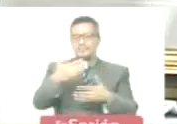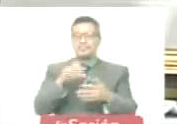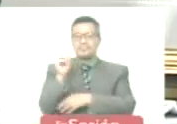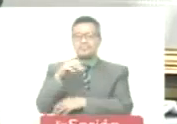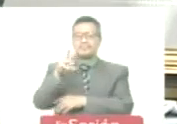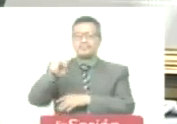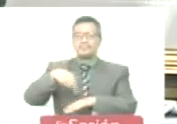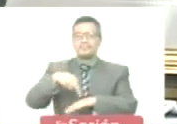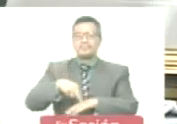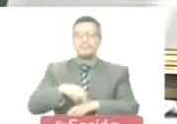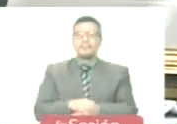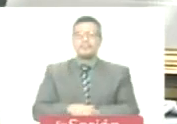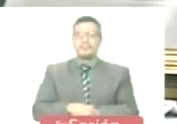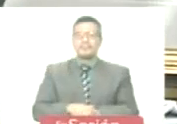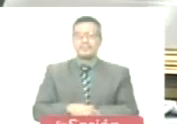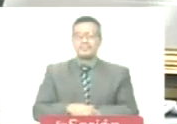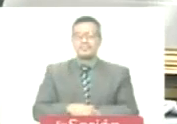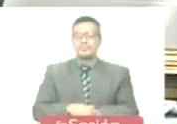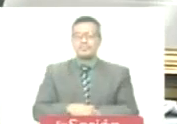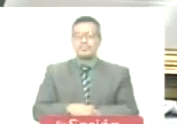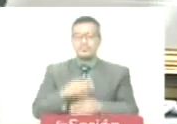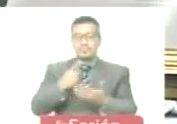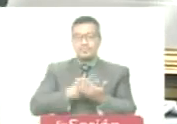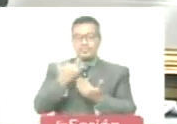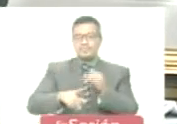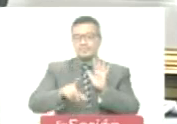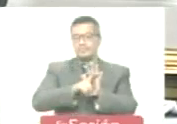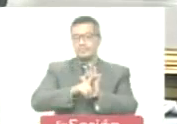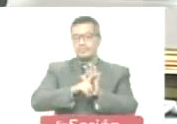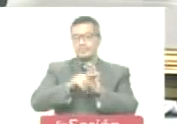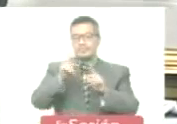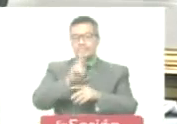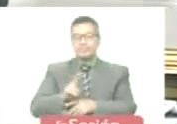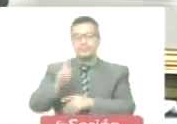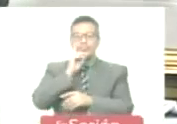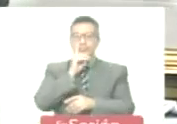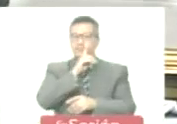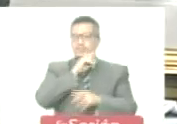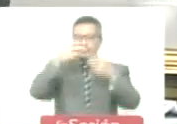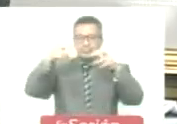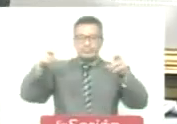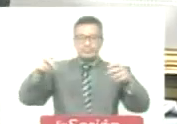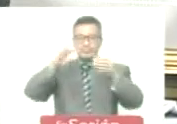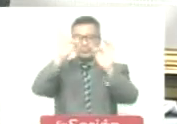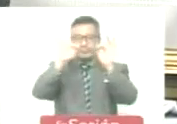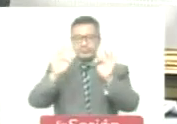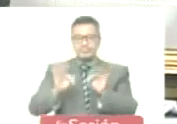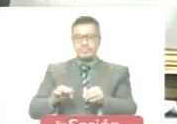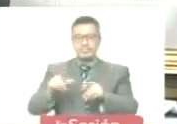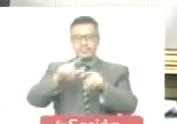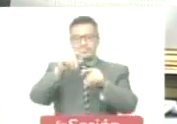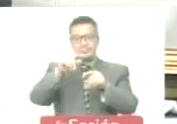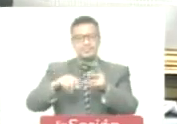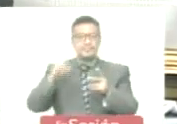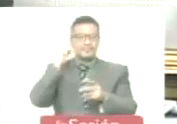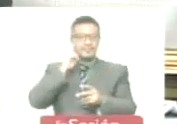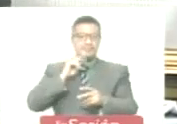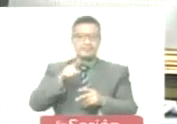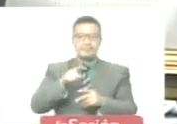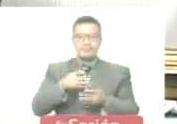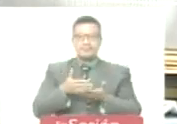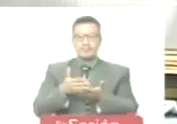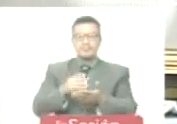Asamblea Nacional, el proyecto de ley que regula el uso del nombre, títulos y efigie del libertador Simón Bolívar,